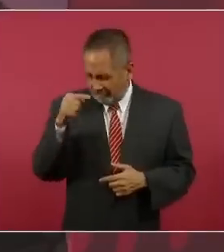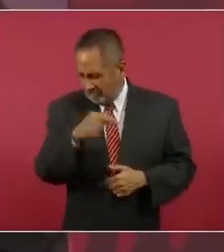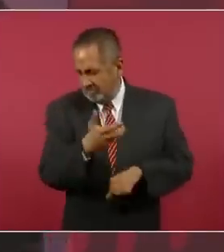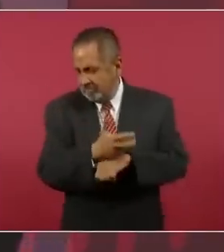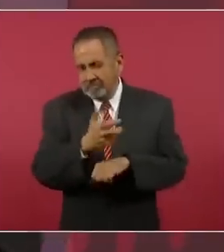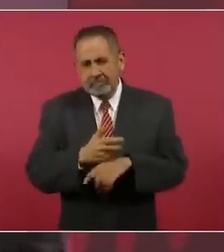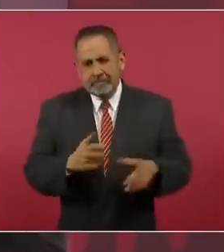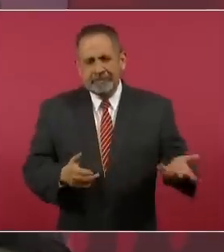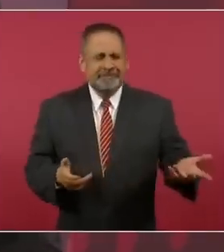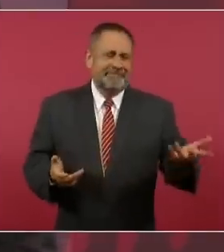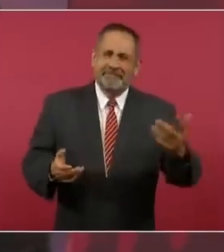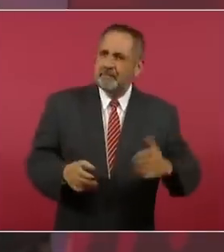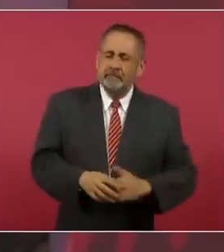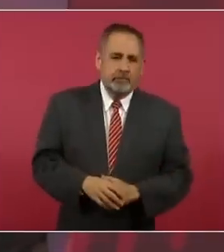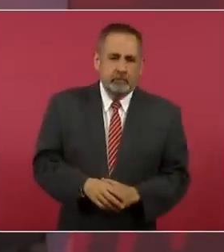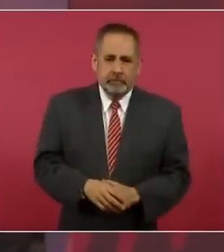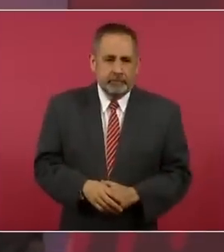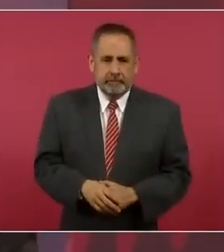algo que